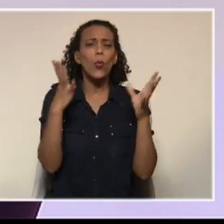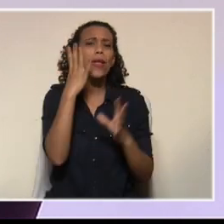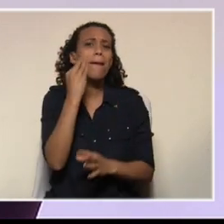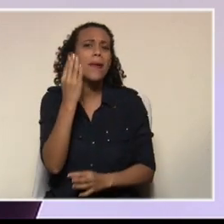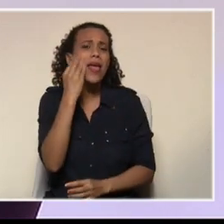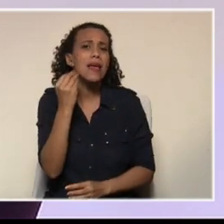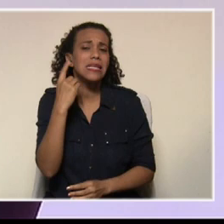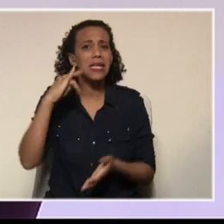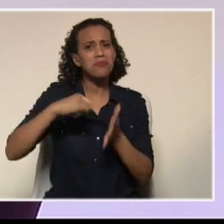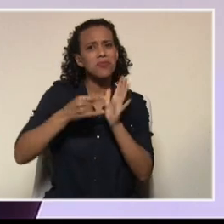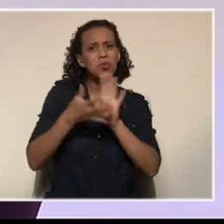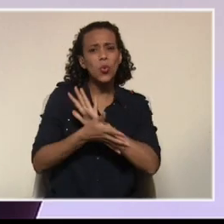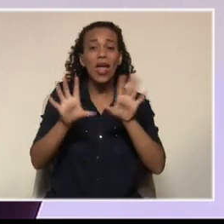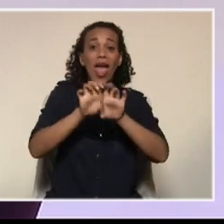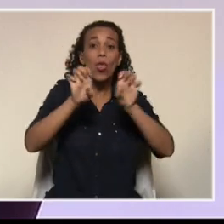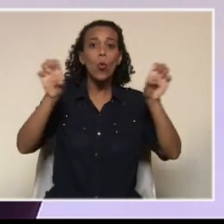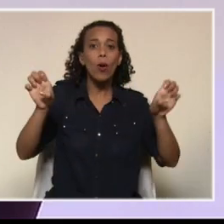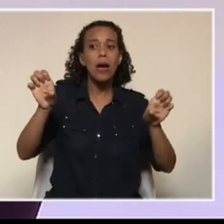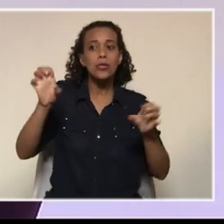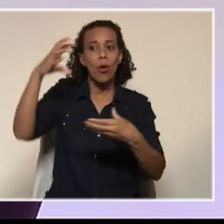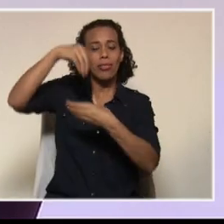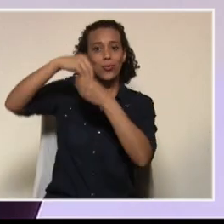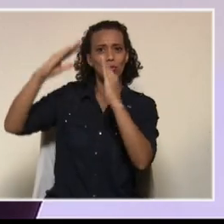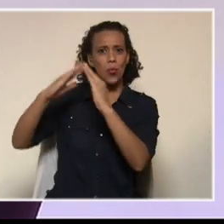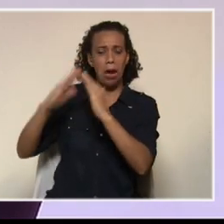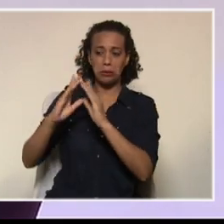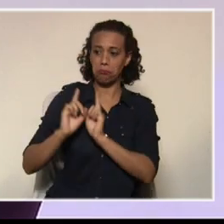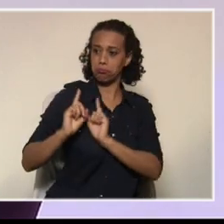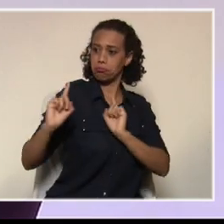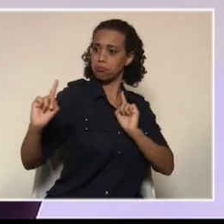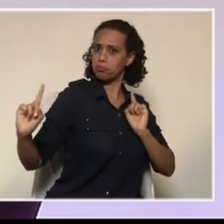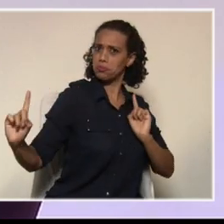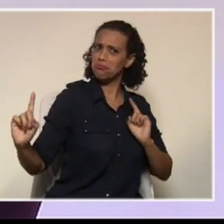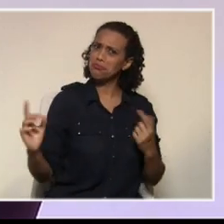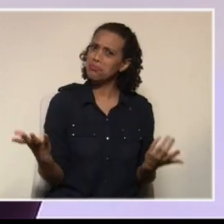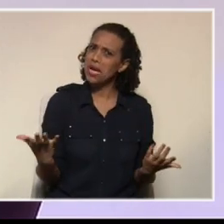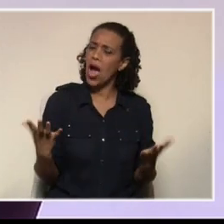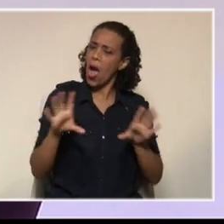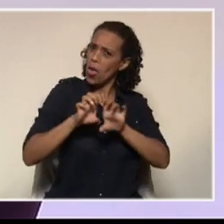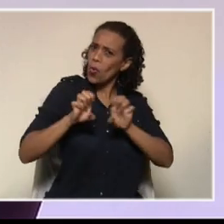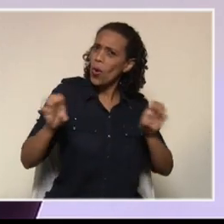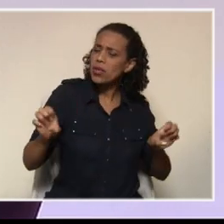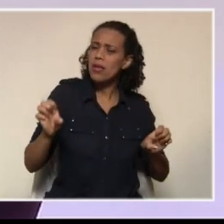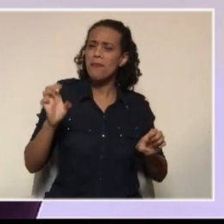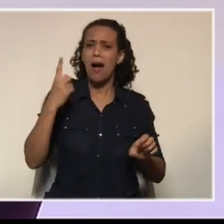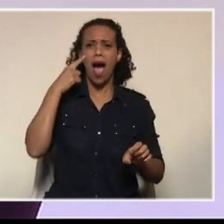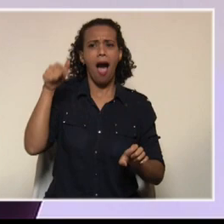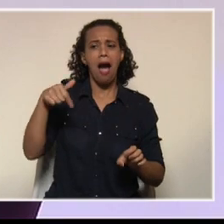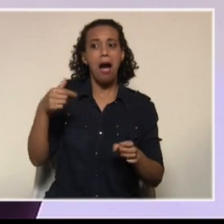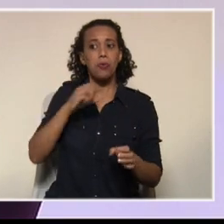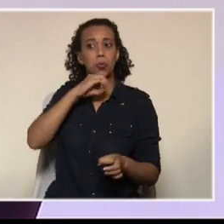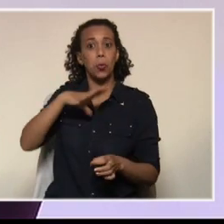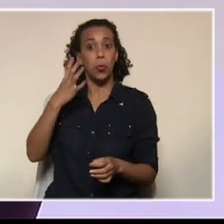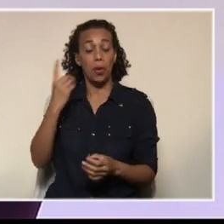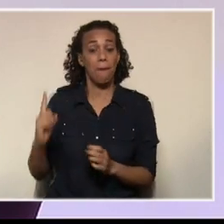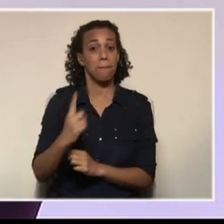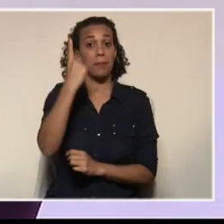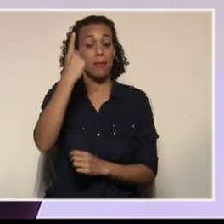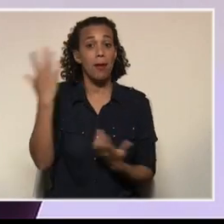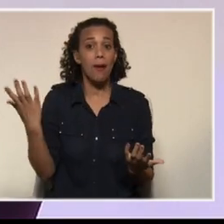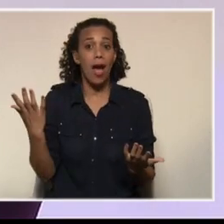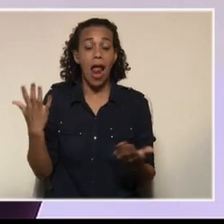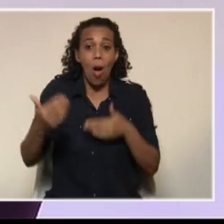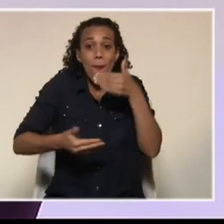experiencia significativa de educación a distancia, de manera educativa y también de manera laboral.